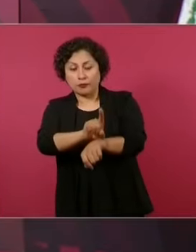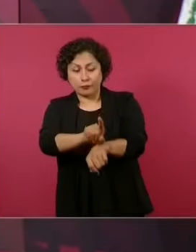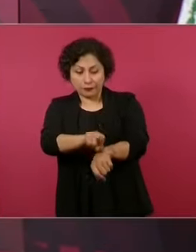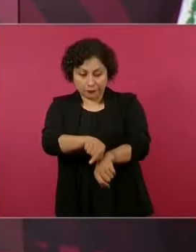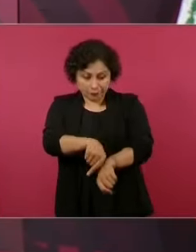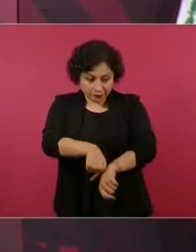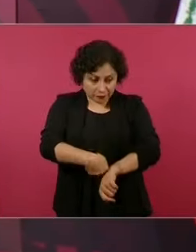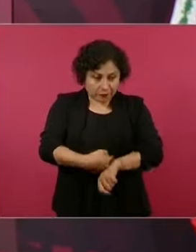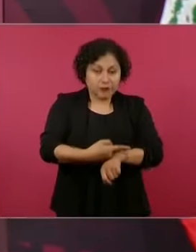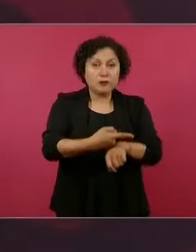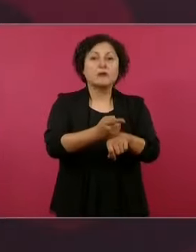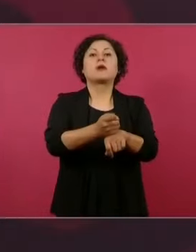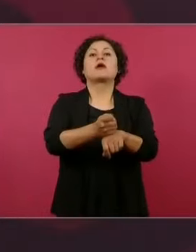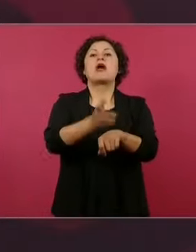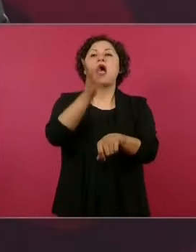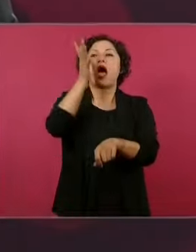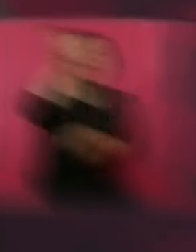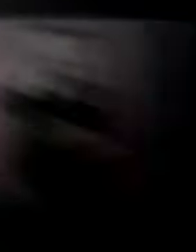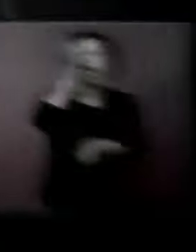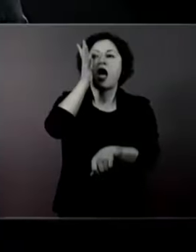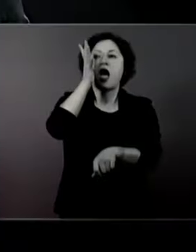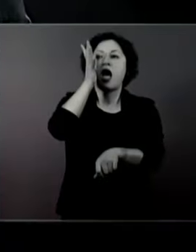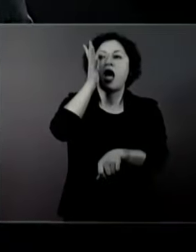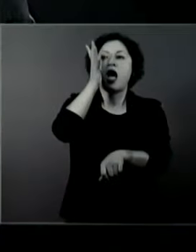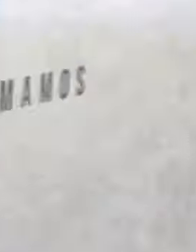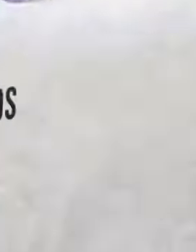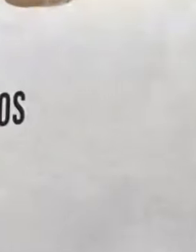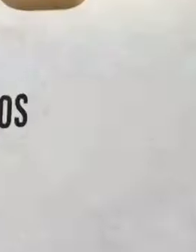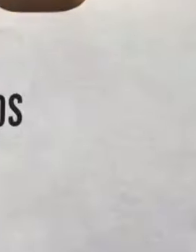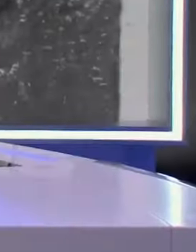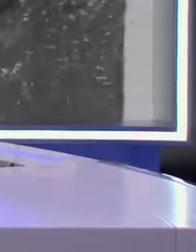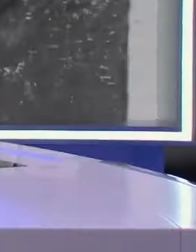y ya no se participó.